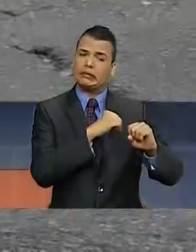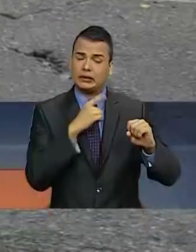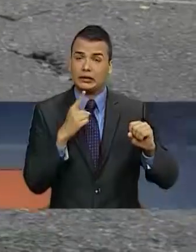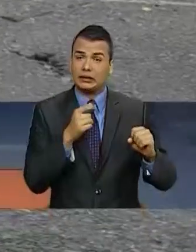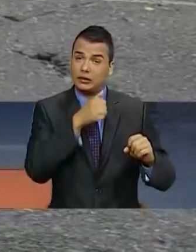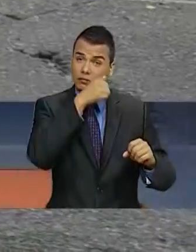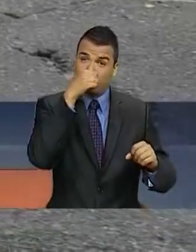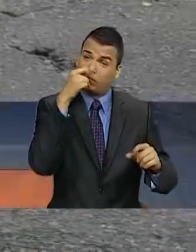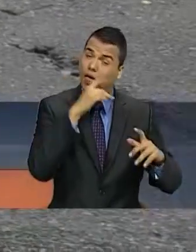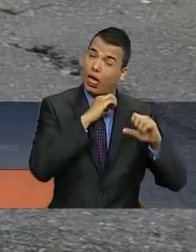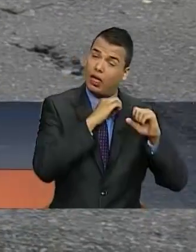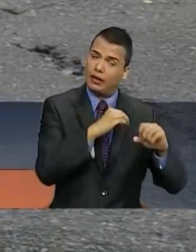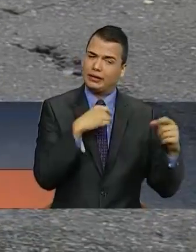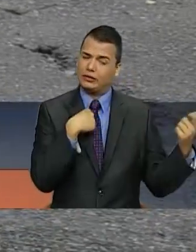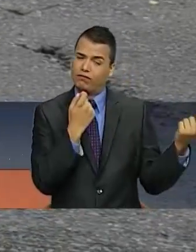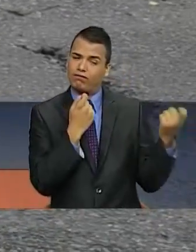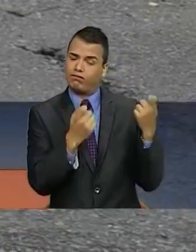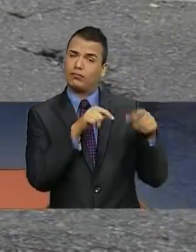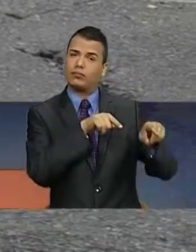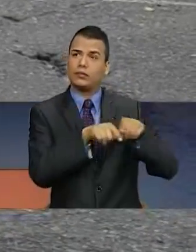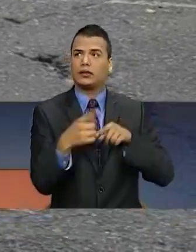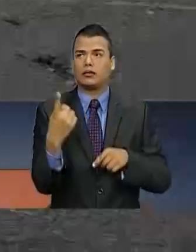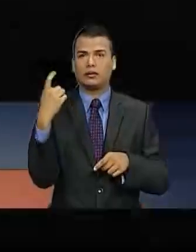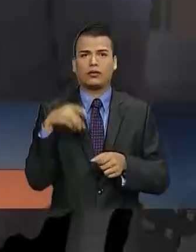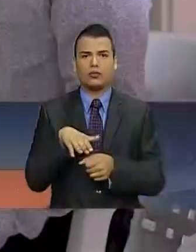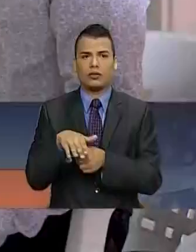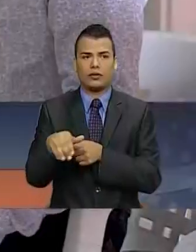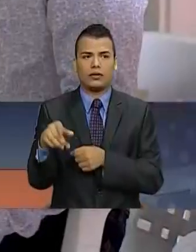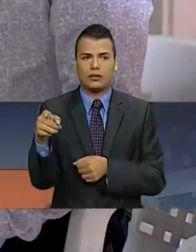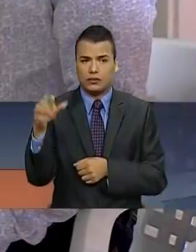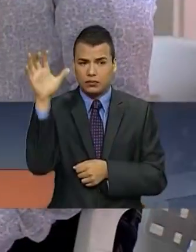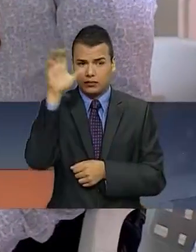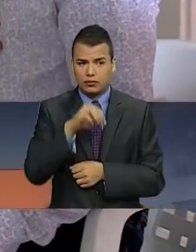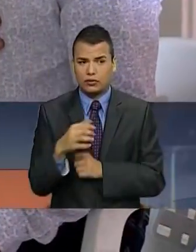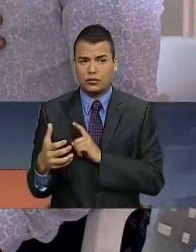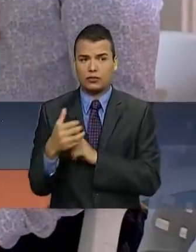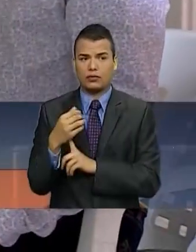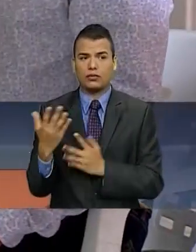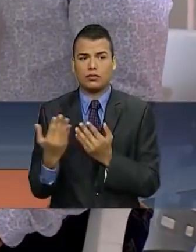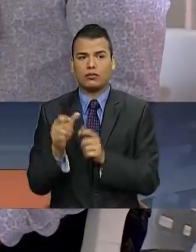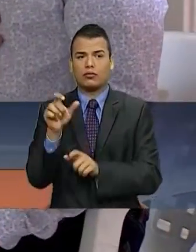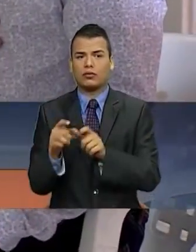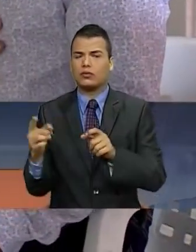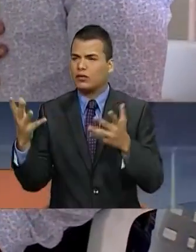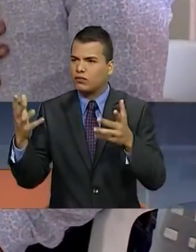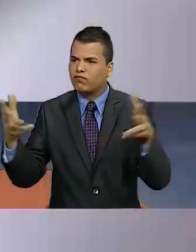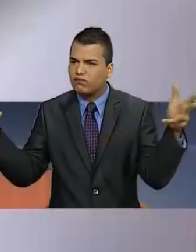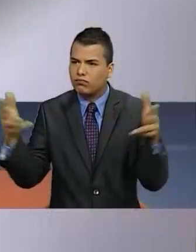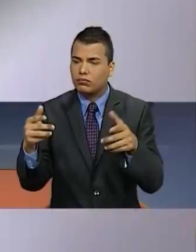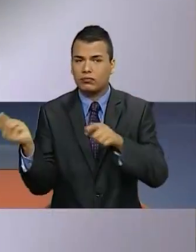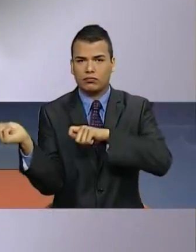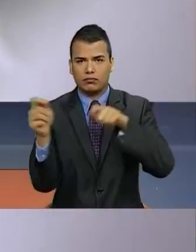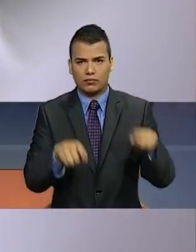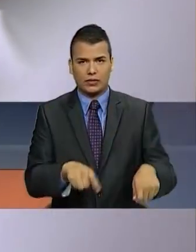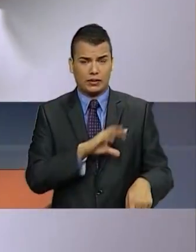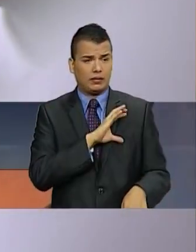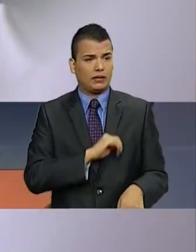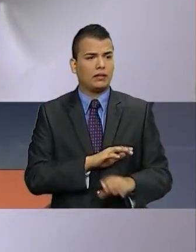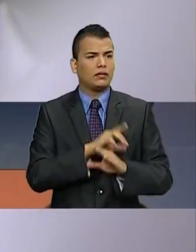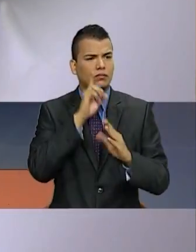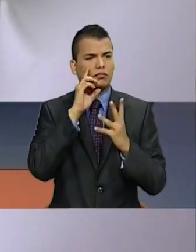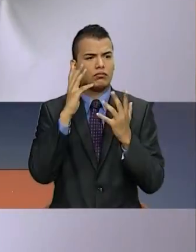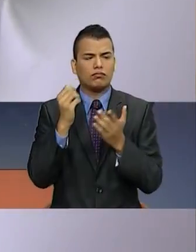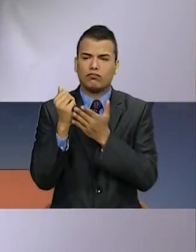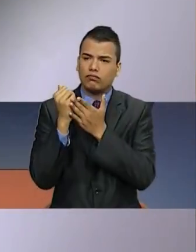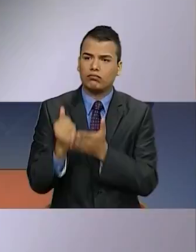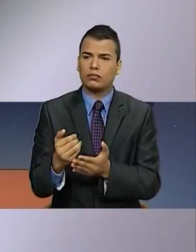droga. Ayer en Buenaventura, Cristian fue encontrado por un grupo de personas que decidieron traerlo a Cali con el propósito de